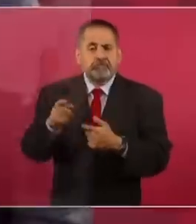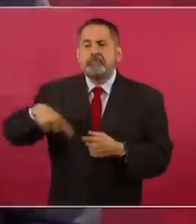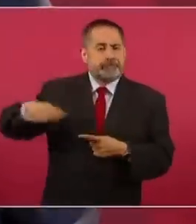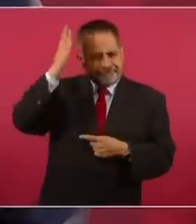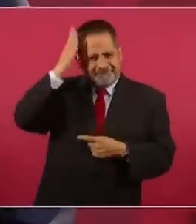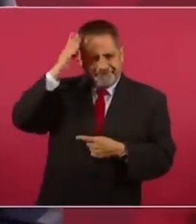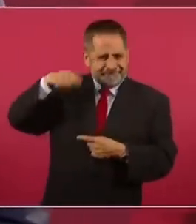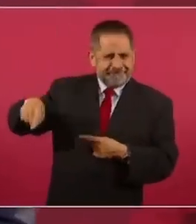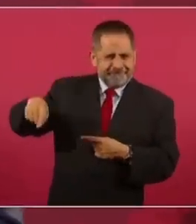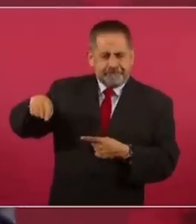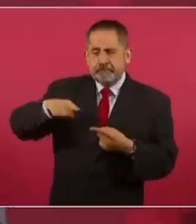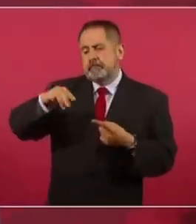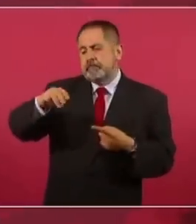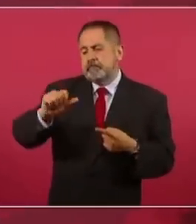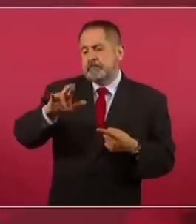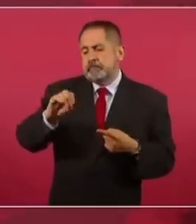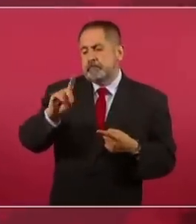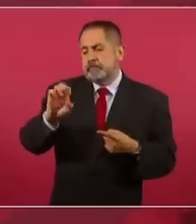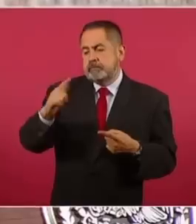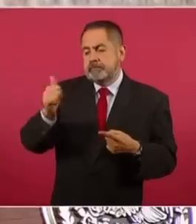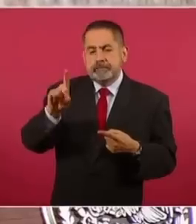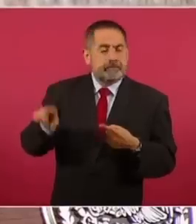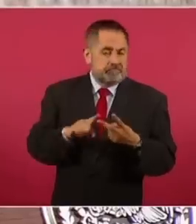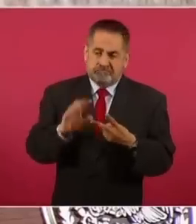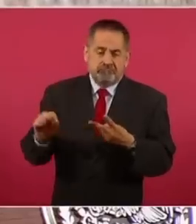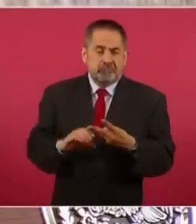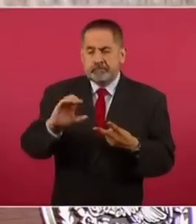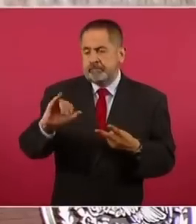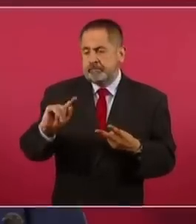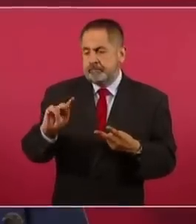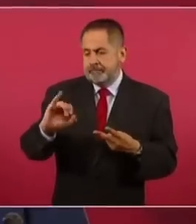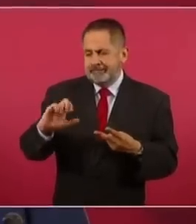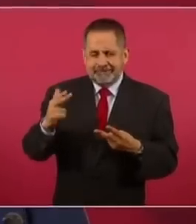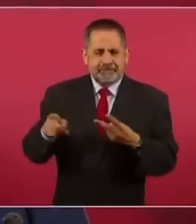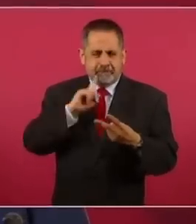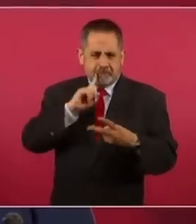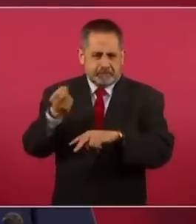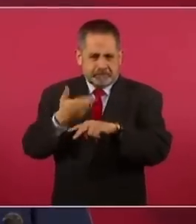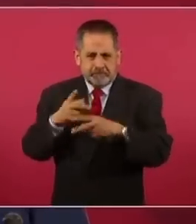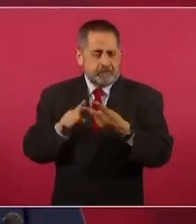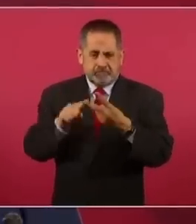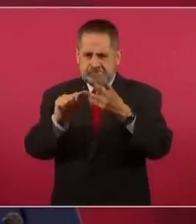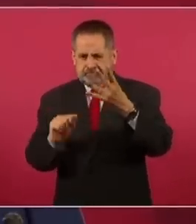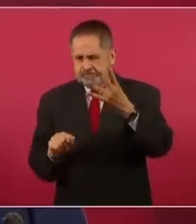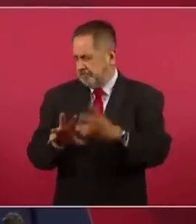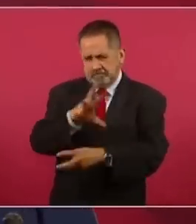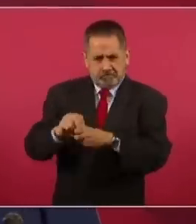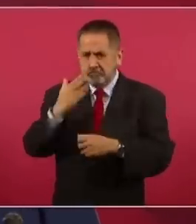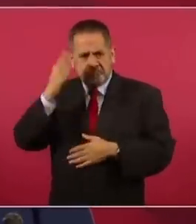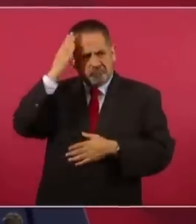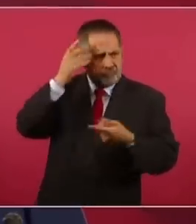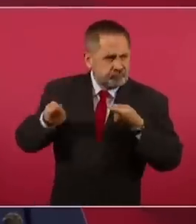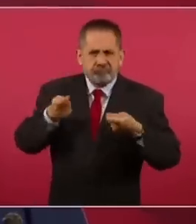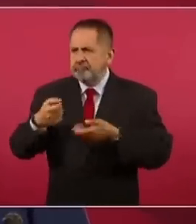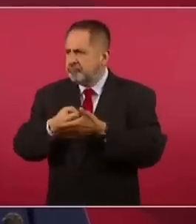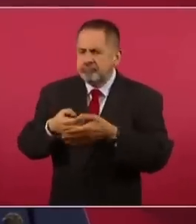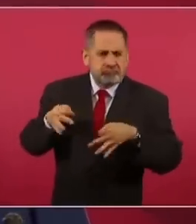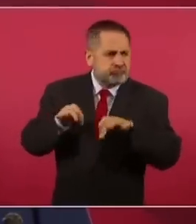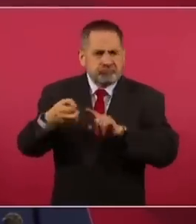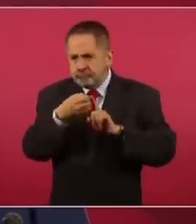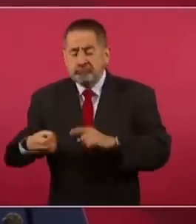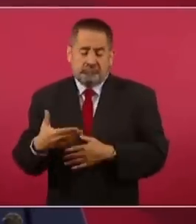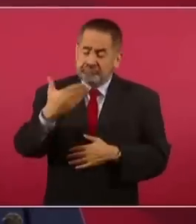los dirigentes, Mario Delgado, Citlali, la secretaria, y todos, muchos dirigentes